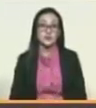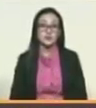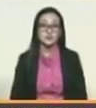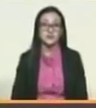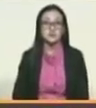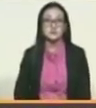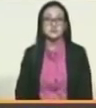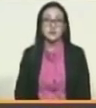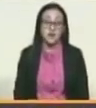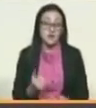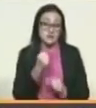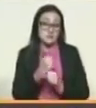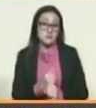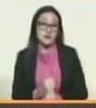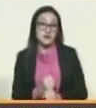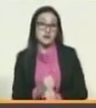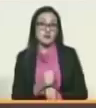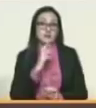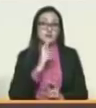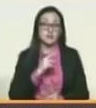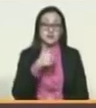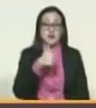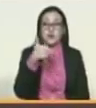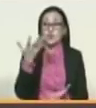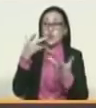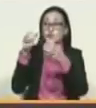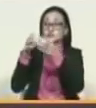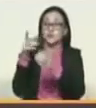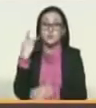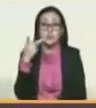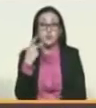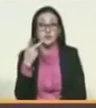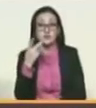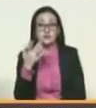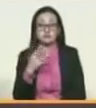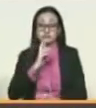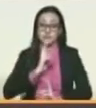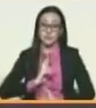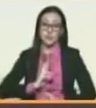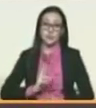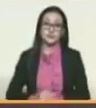darle el chance para que cada una de estas organizaciones puedan responder.